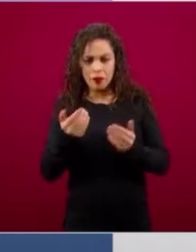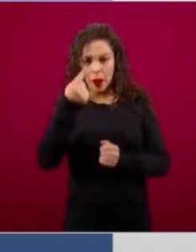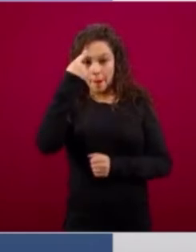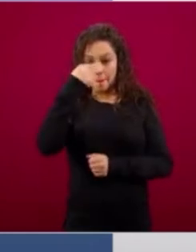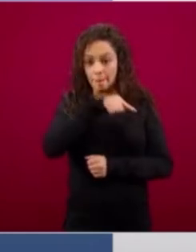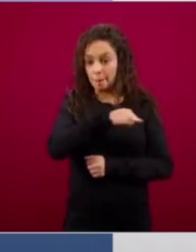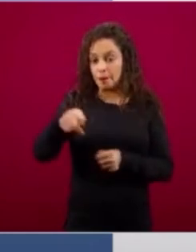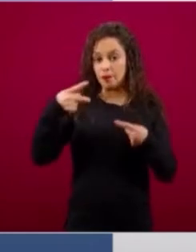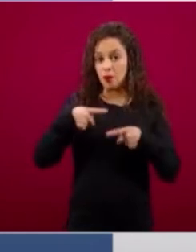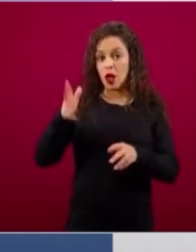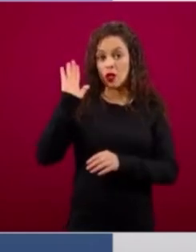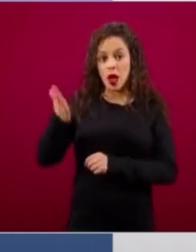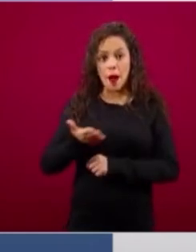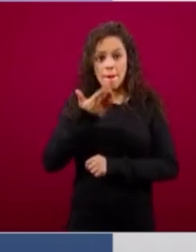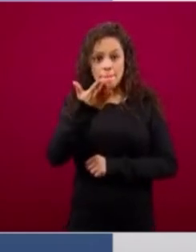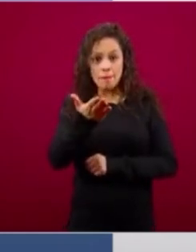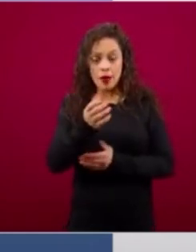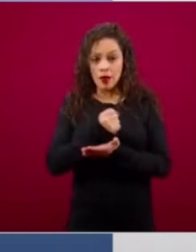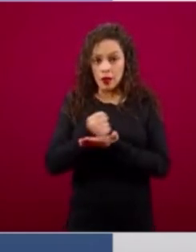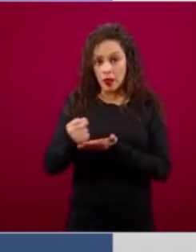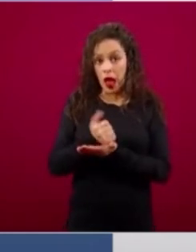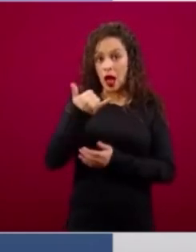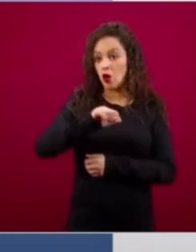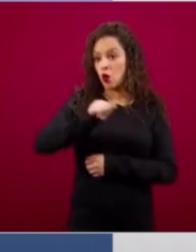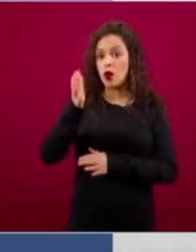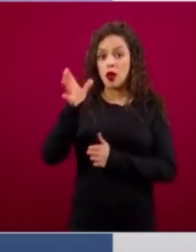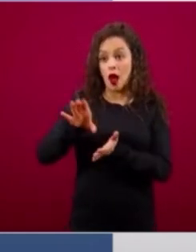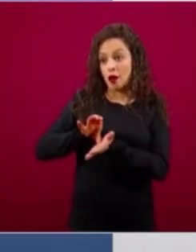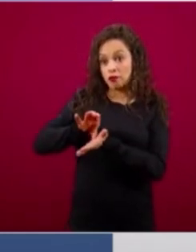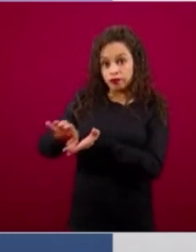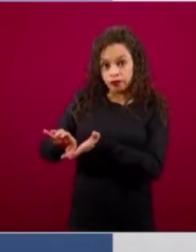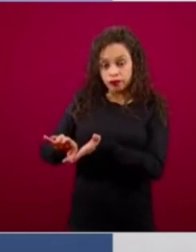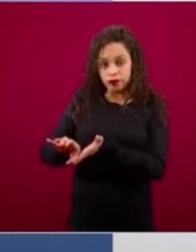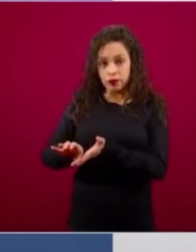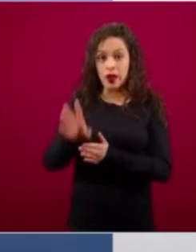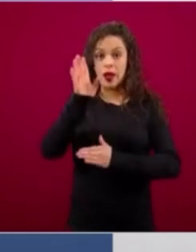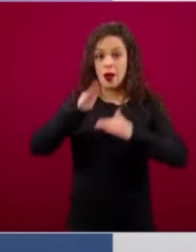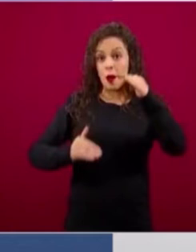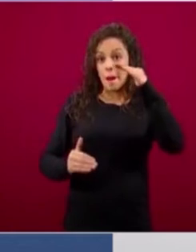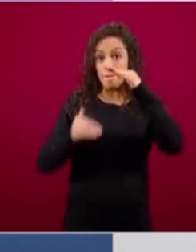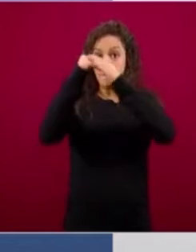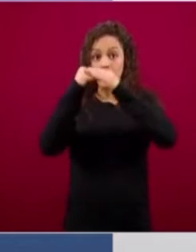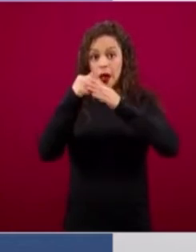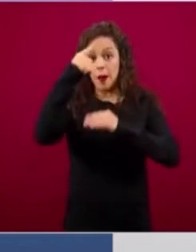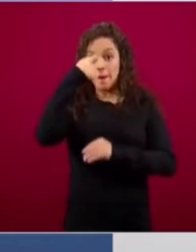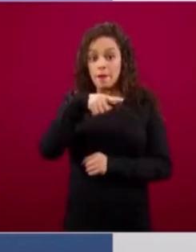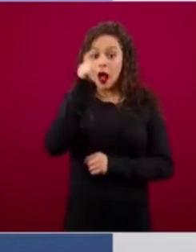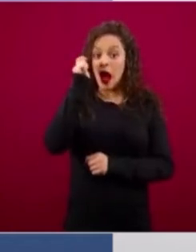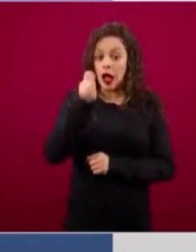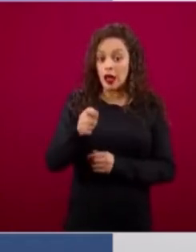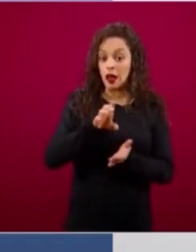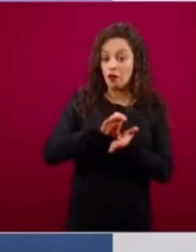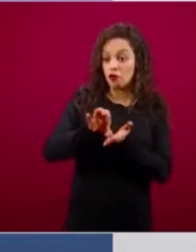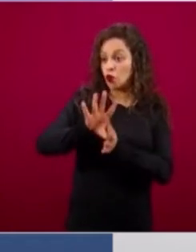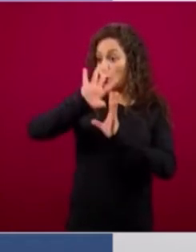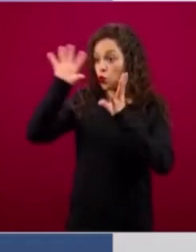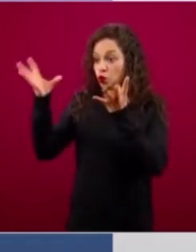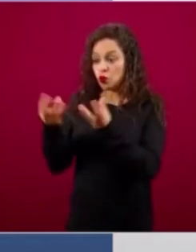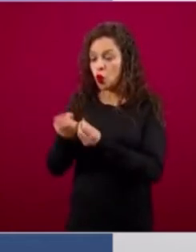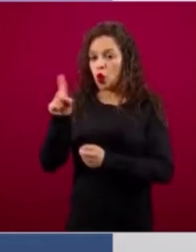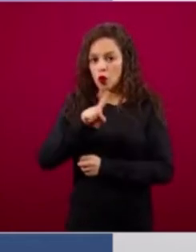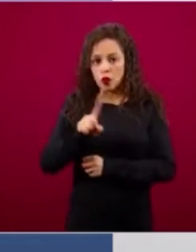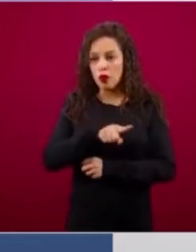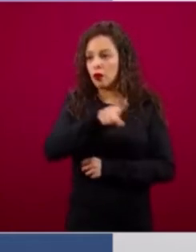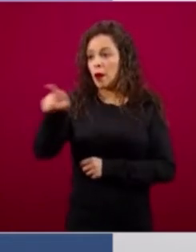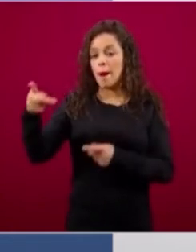a quienes ya les se les pagó porque nuestra meta no es pagarles a los que lo quieren es invitar a los que pueden recibirlo a que se